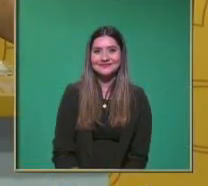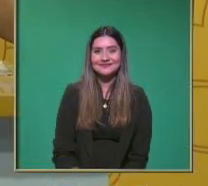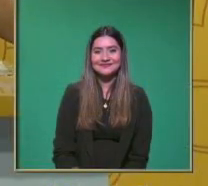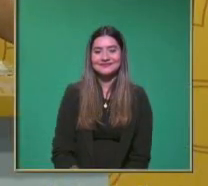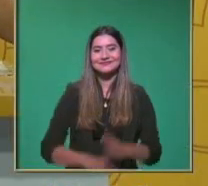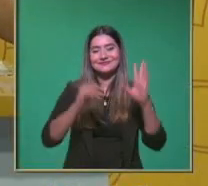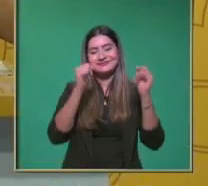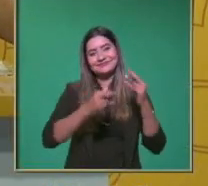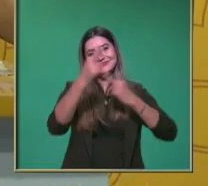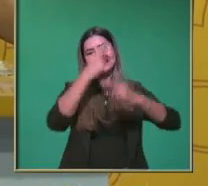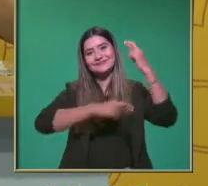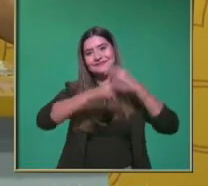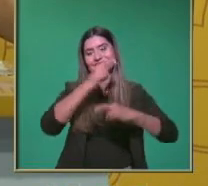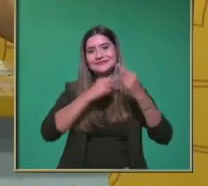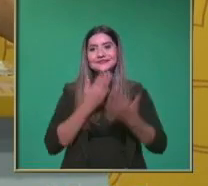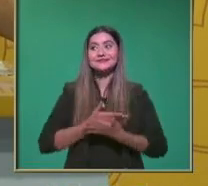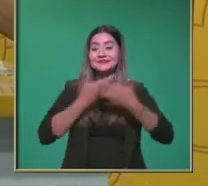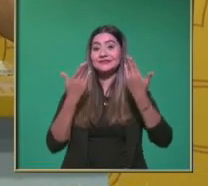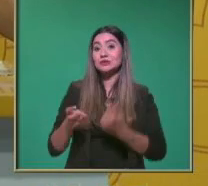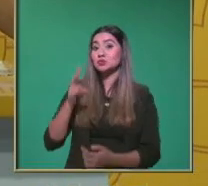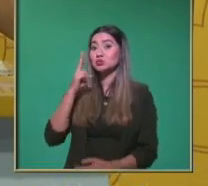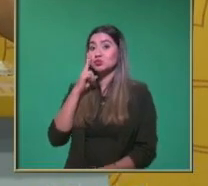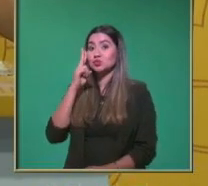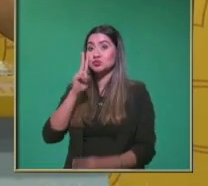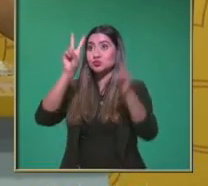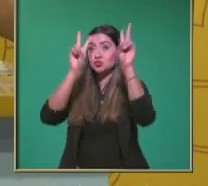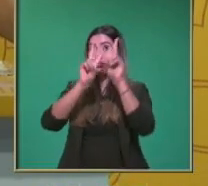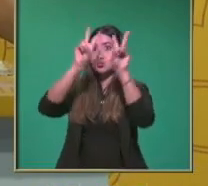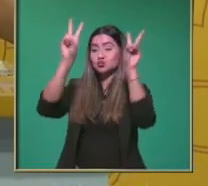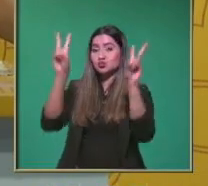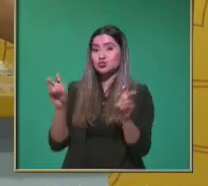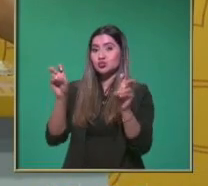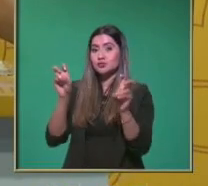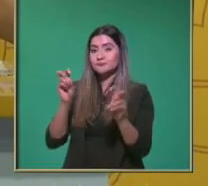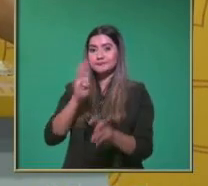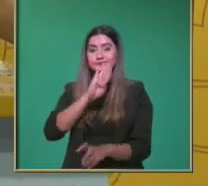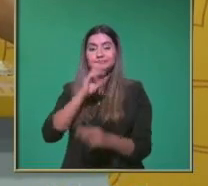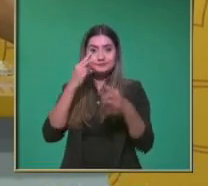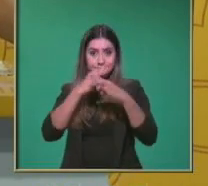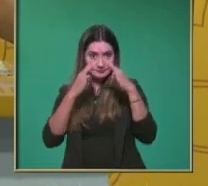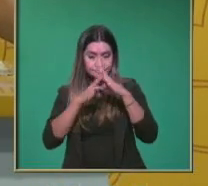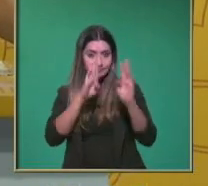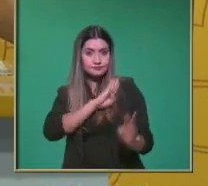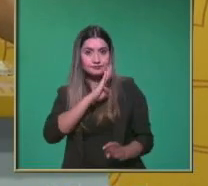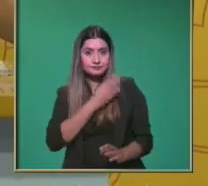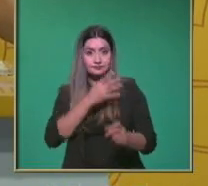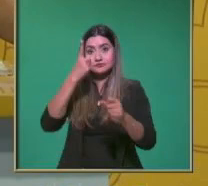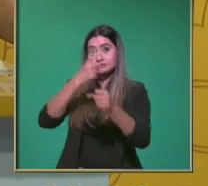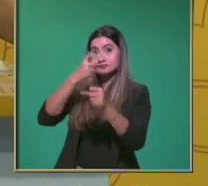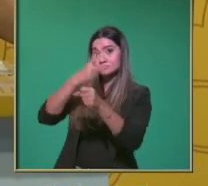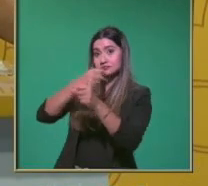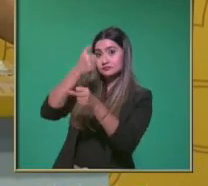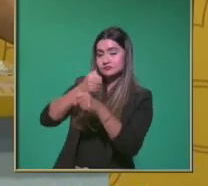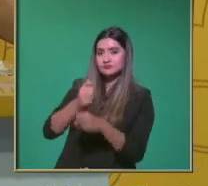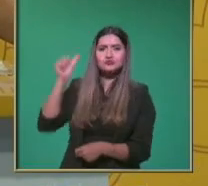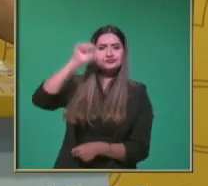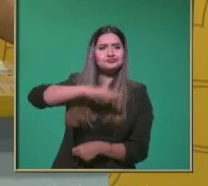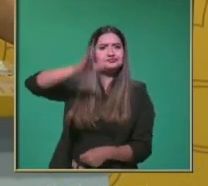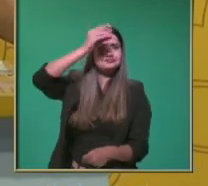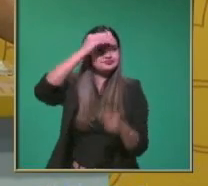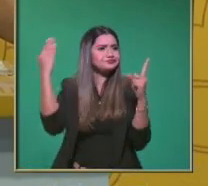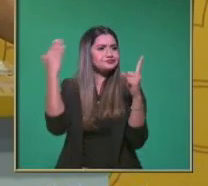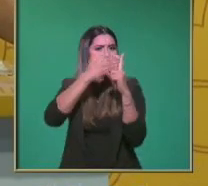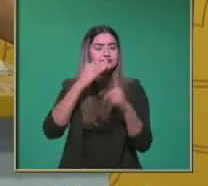Ya estamos de regreso y vamos a ver lo que es lengua materna, primer y segundo grado. Pero, ¿qué aprendizaje veremos el día de